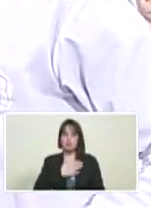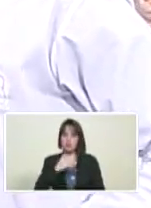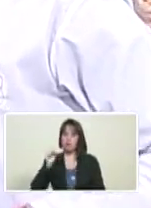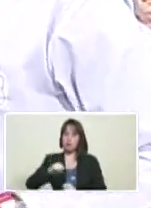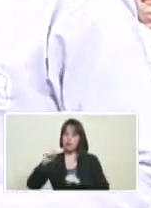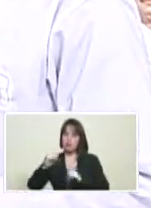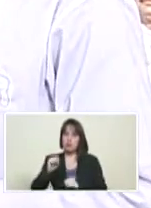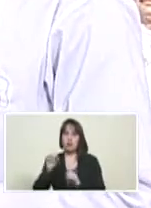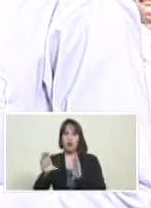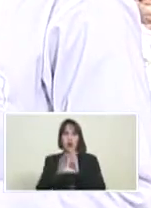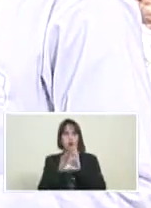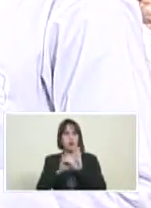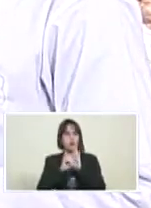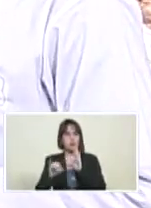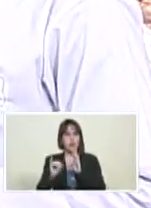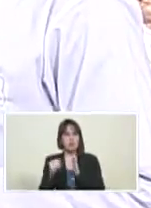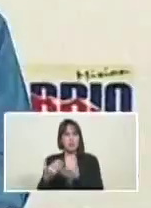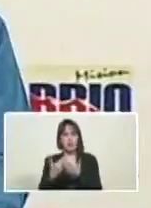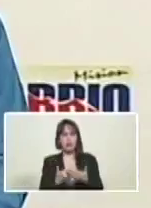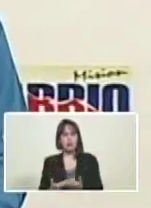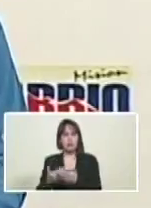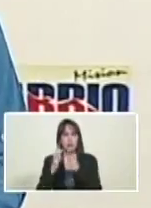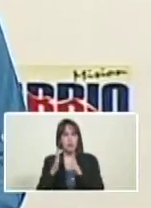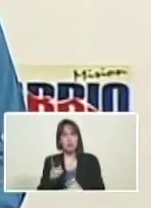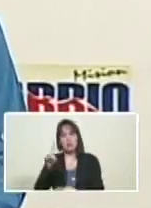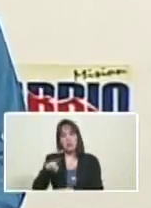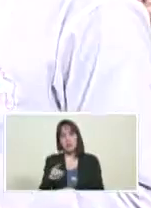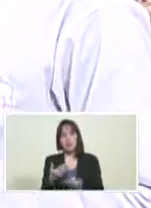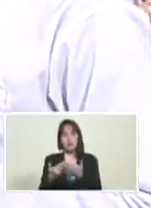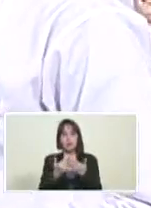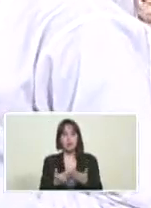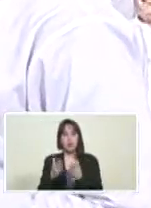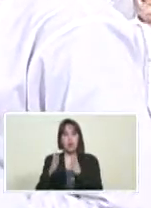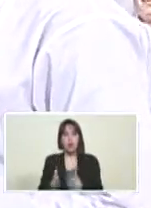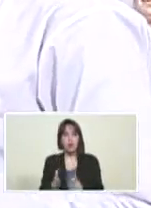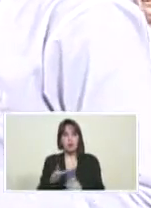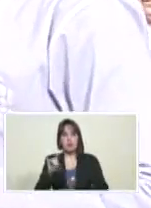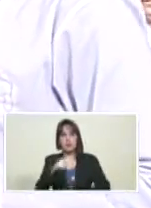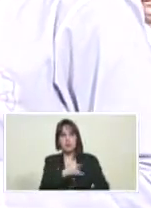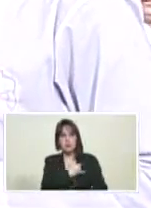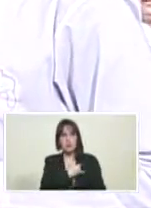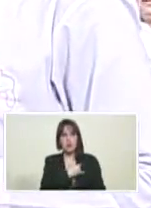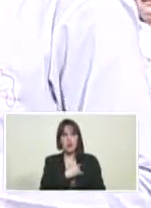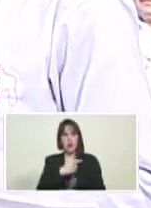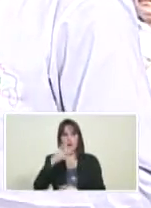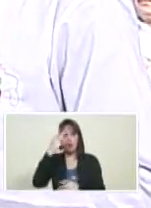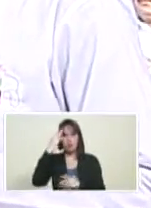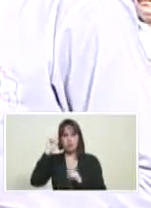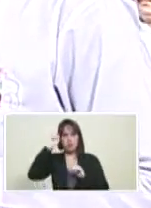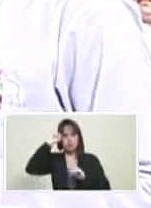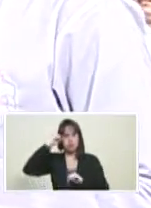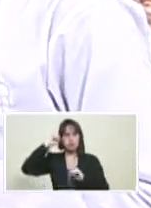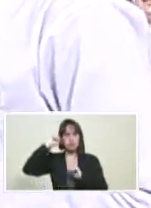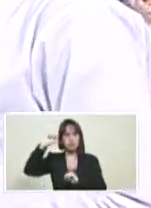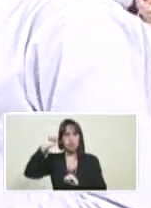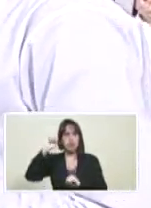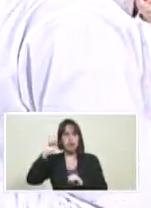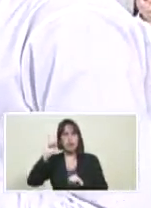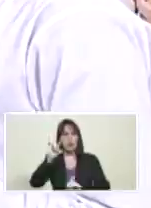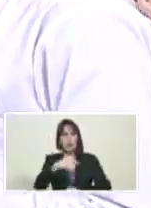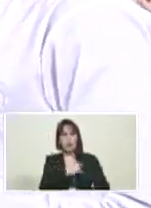también del sector estudiantil. Y eres estudiante de medicina. Y soy estudiante de medicina de la gloriosa Universidad de Ciencias de la Salud Hugo Chávez Frías. ¡Qué